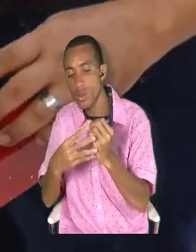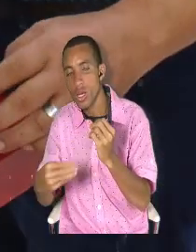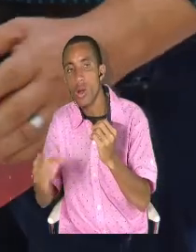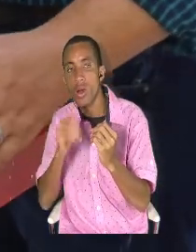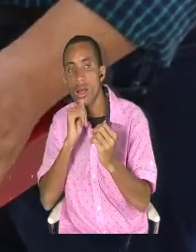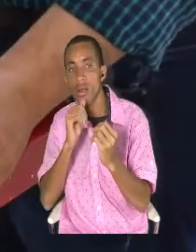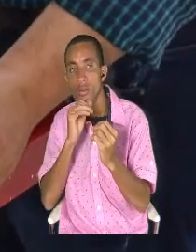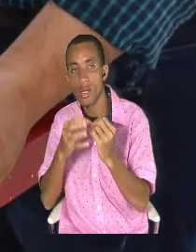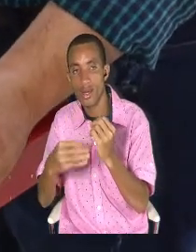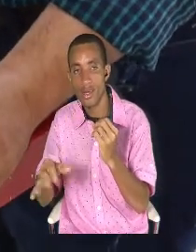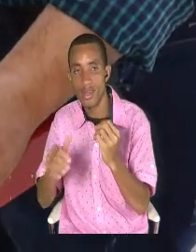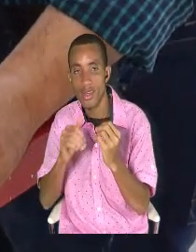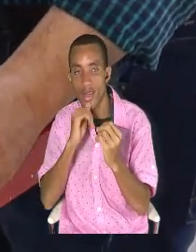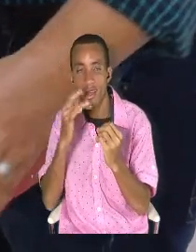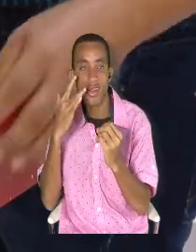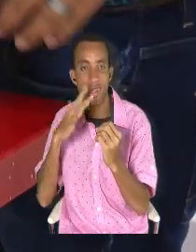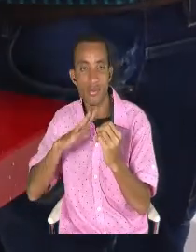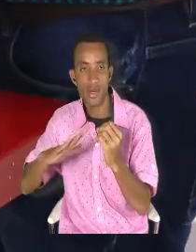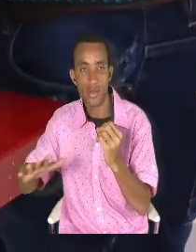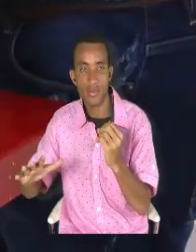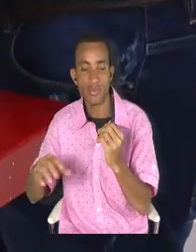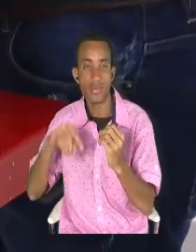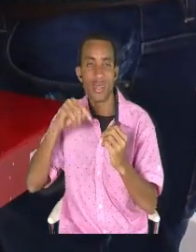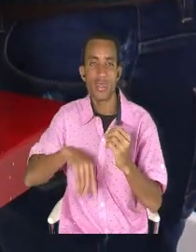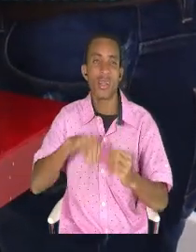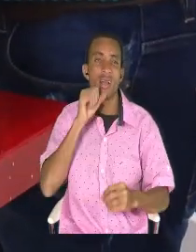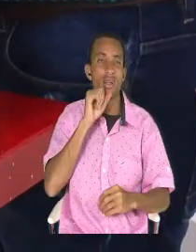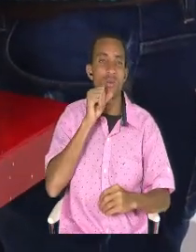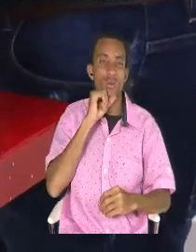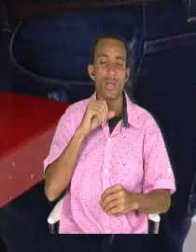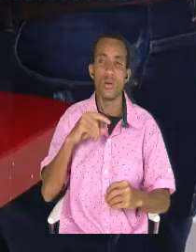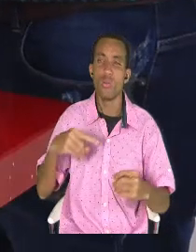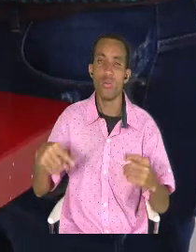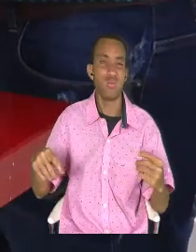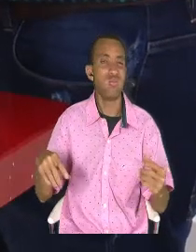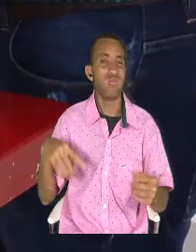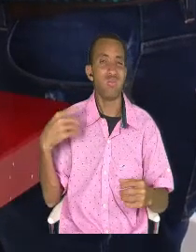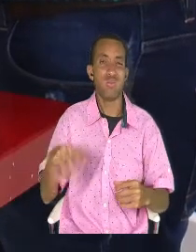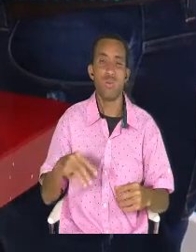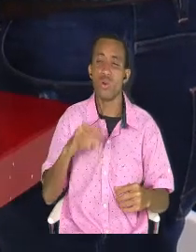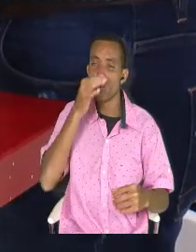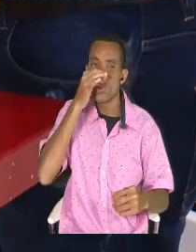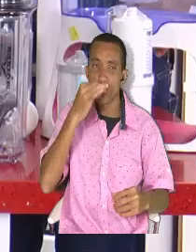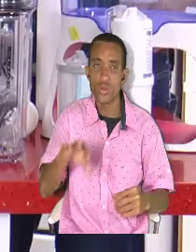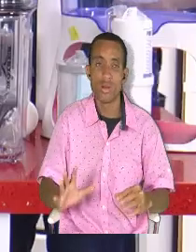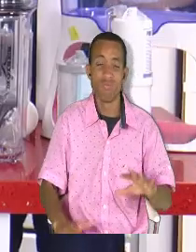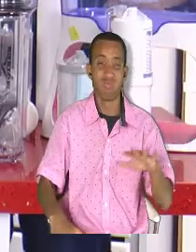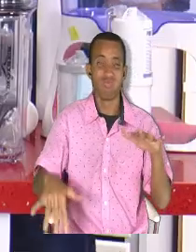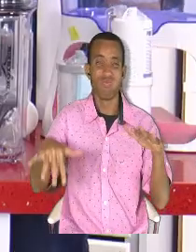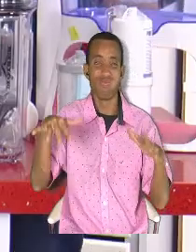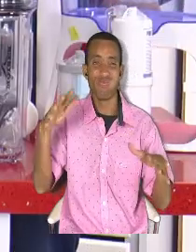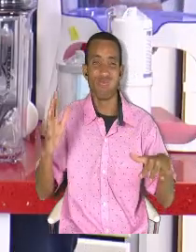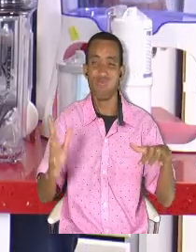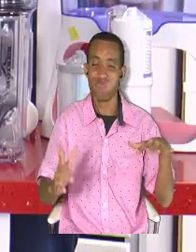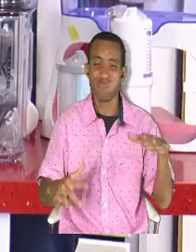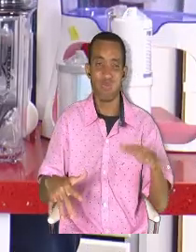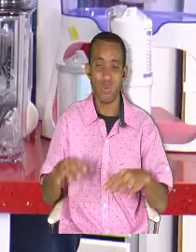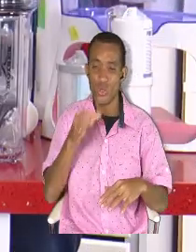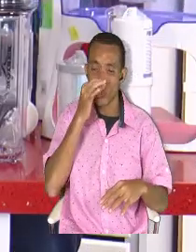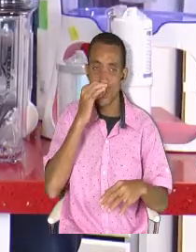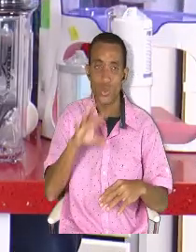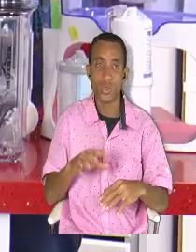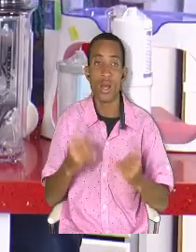dice, bueno, el agua de Barranca está un poco turbia, un poco sucia. Yo quisiera saber qué calidad de filtros hay o qué clases de filtros hay